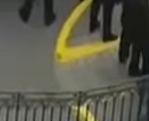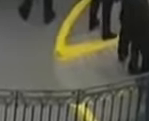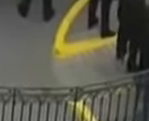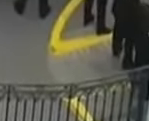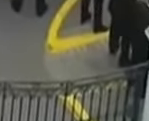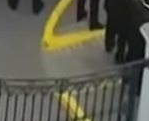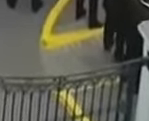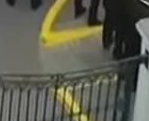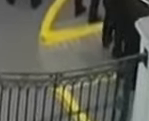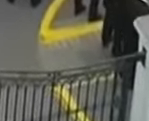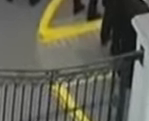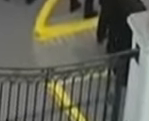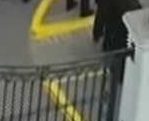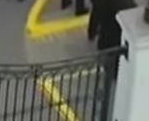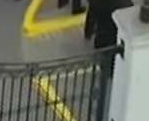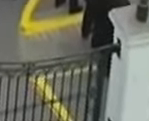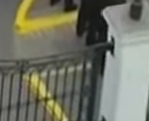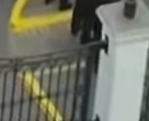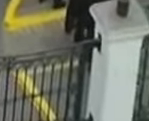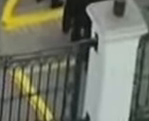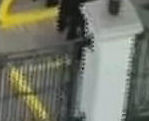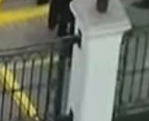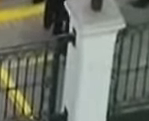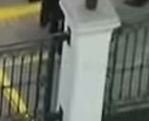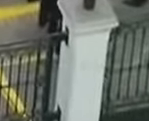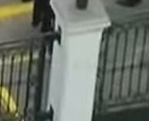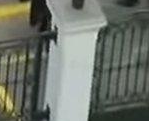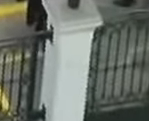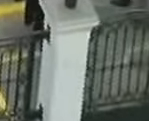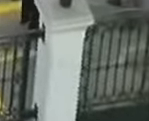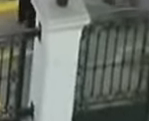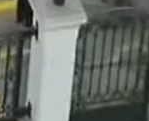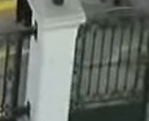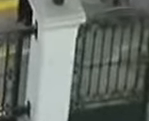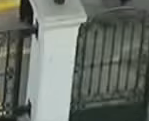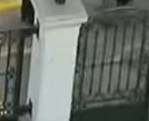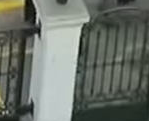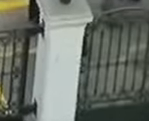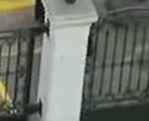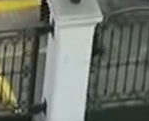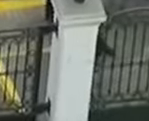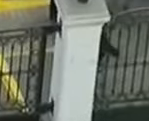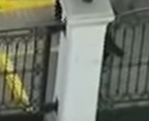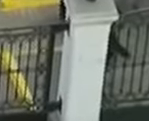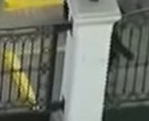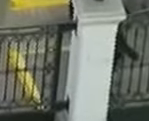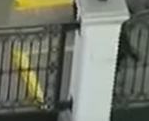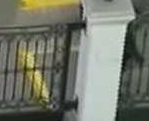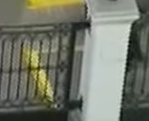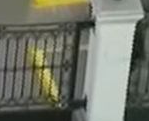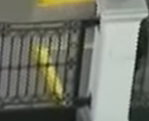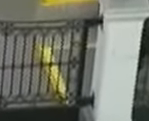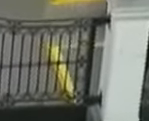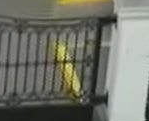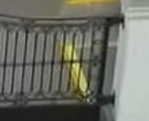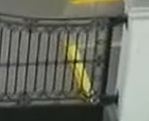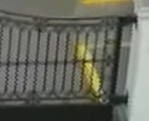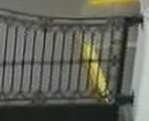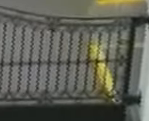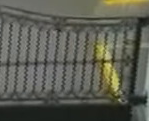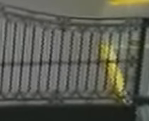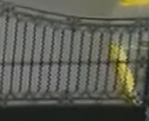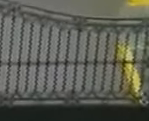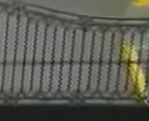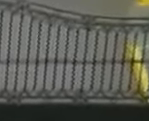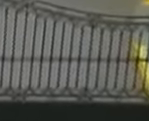Alejandra, son 10 horas las que se ha acordado otorgar a la presidenta del Consejo de Ministros para que pueda sustentar la política